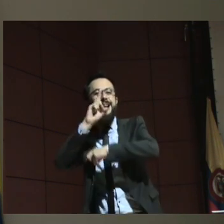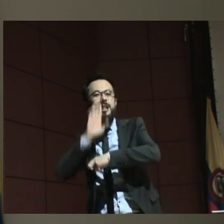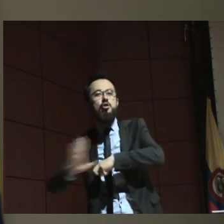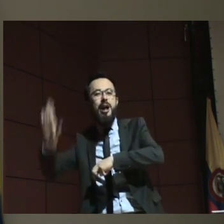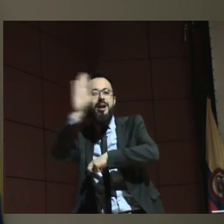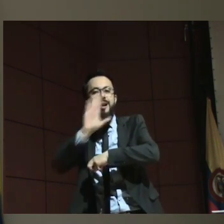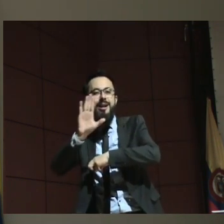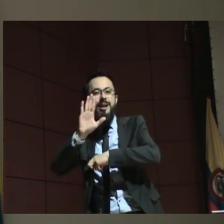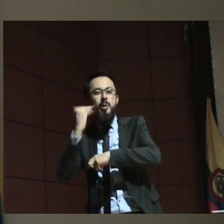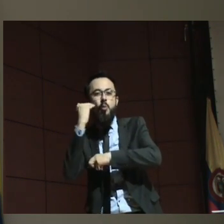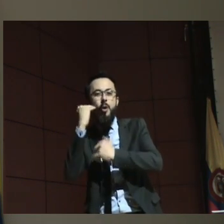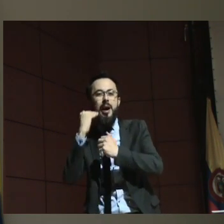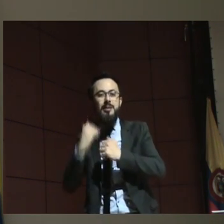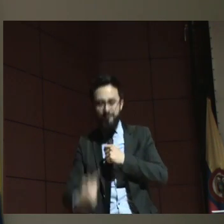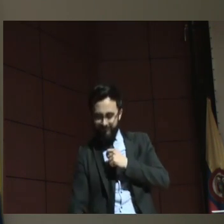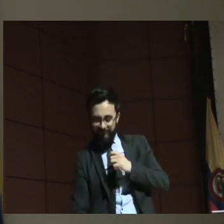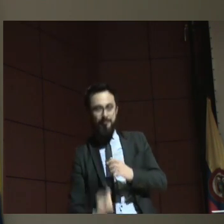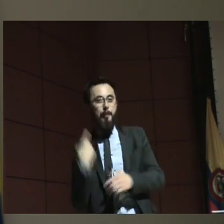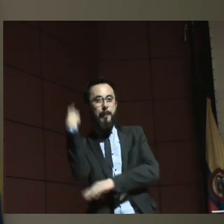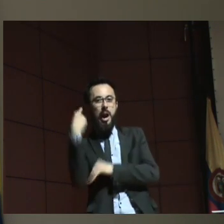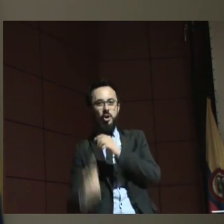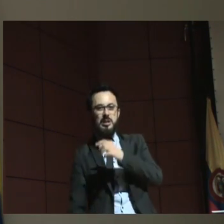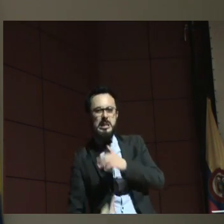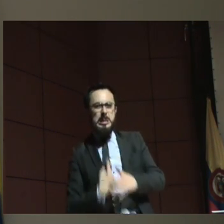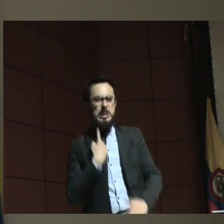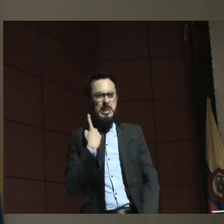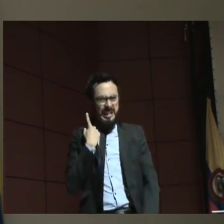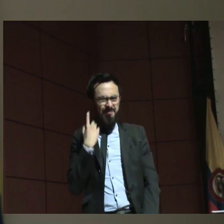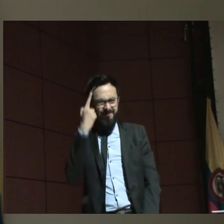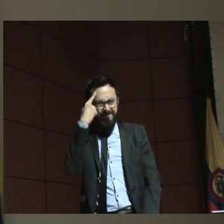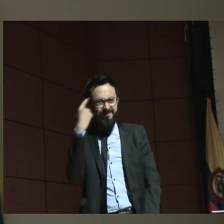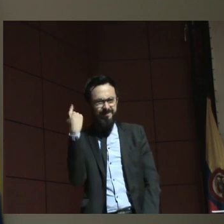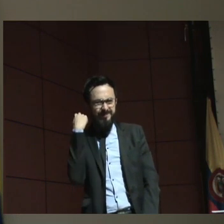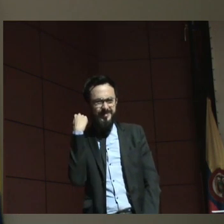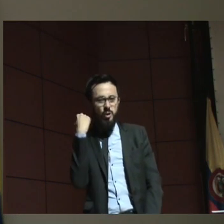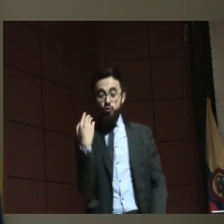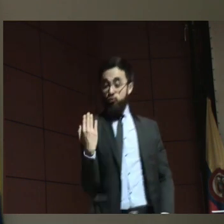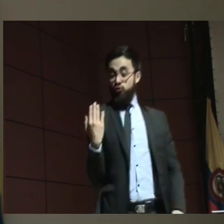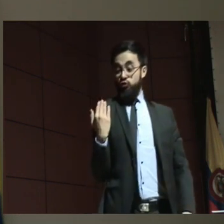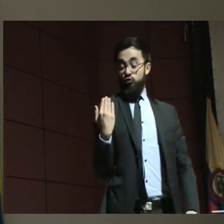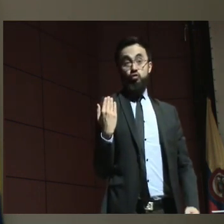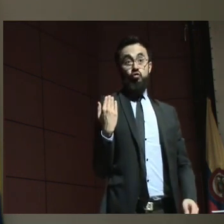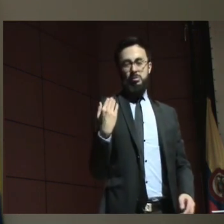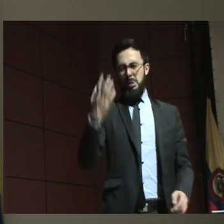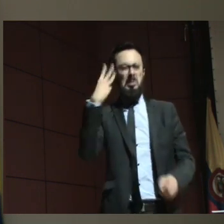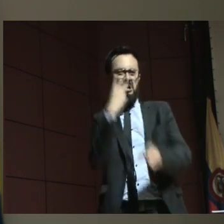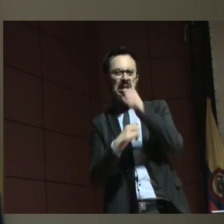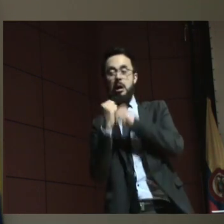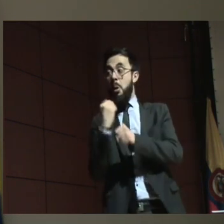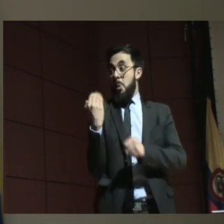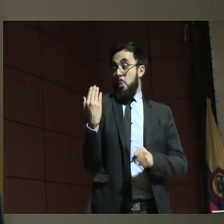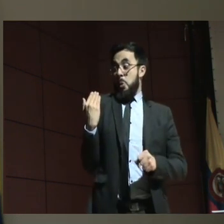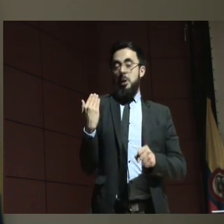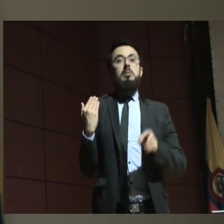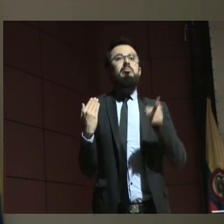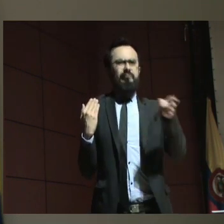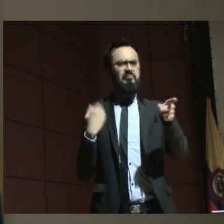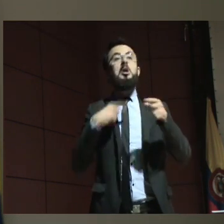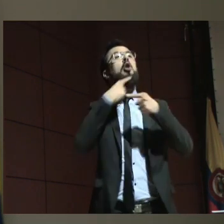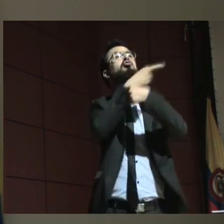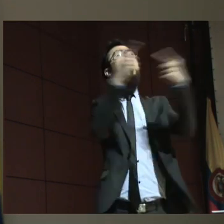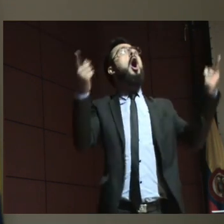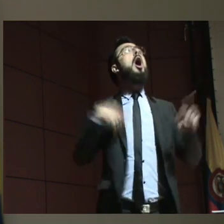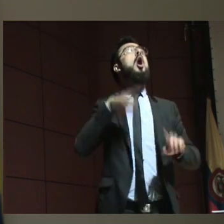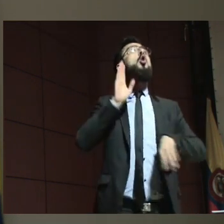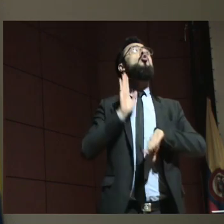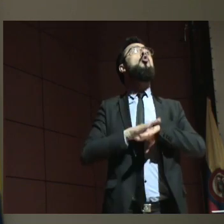cuerpo para que no la violen. Porque más bien no nos ocupamos de que no haya violencia sexual, de prevenir la violencia sexual, de evitar la violencia